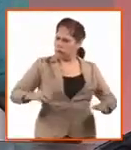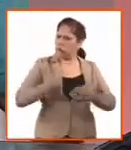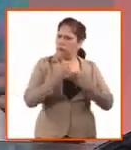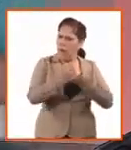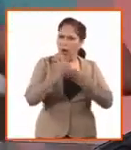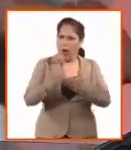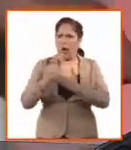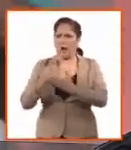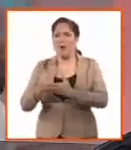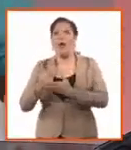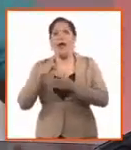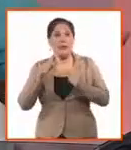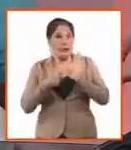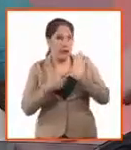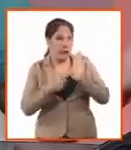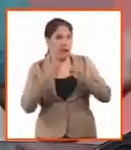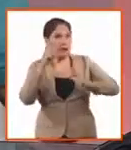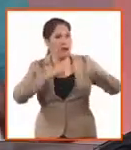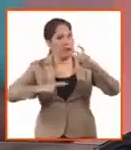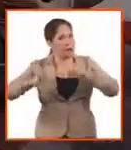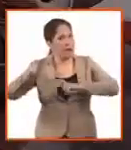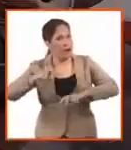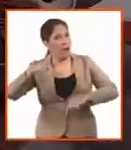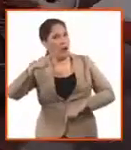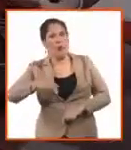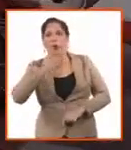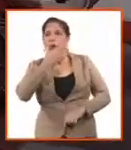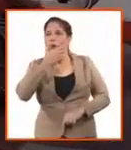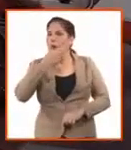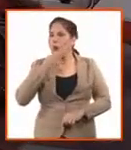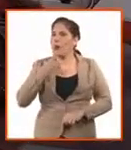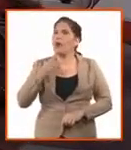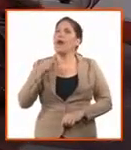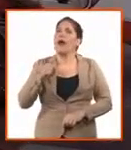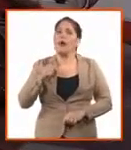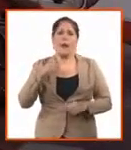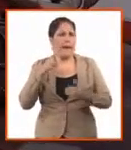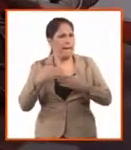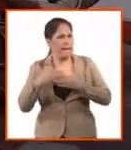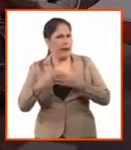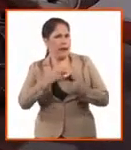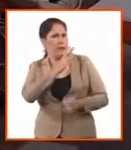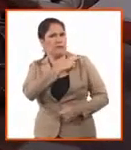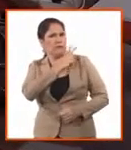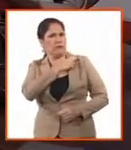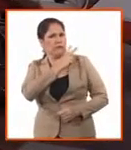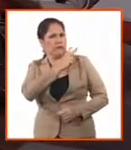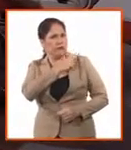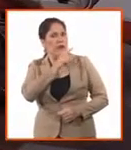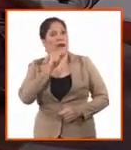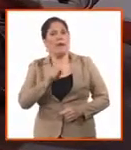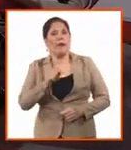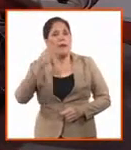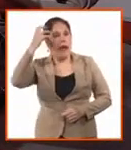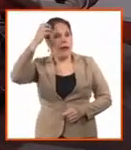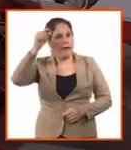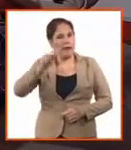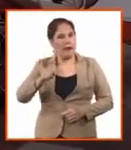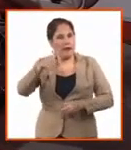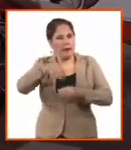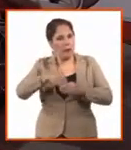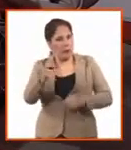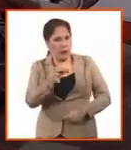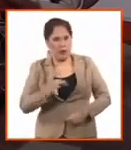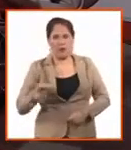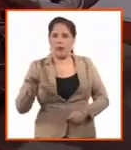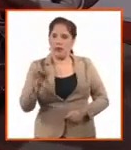como se demuestra en la investigación social, Hoy jóvenes al frente de empresas, de intendentes de municipio